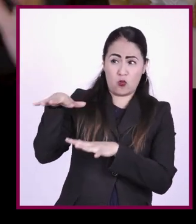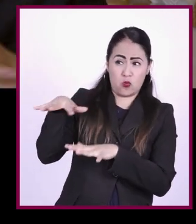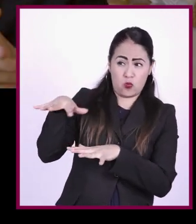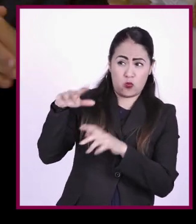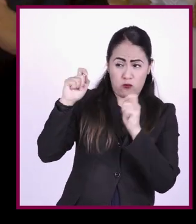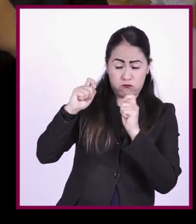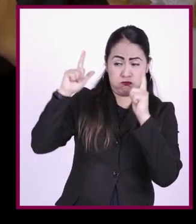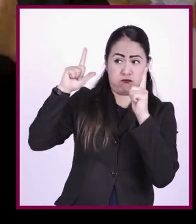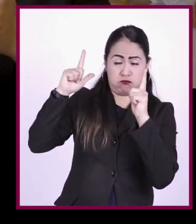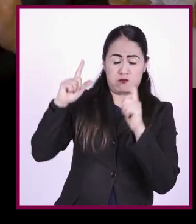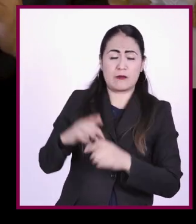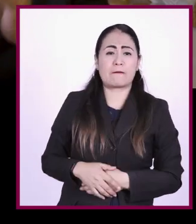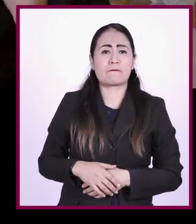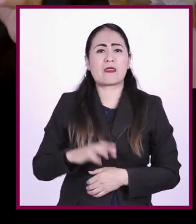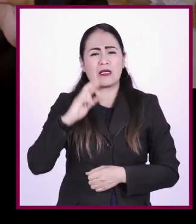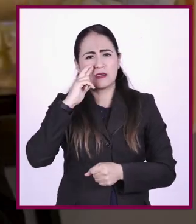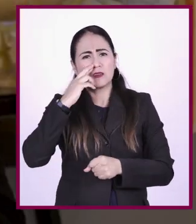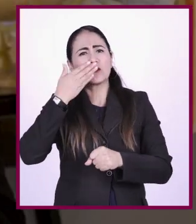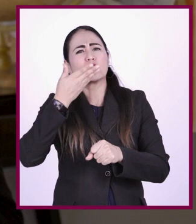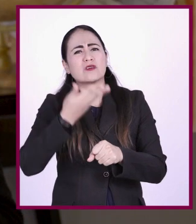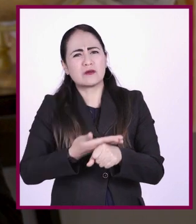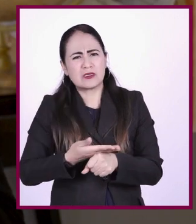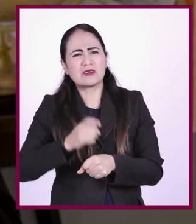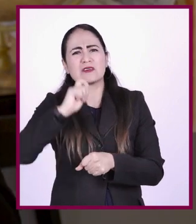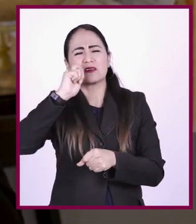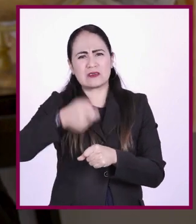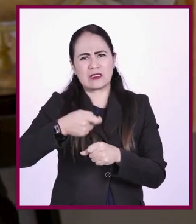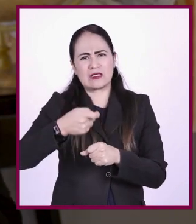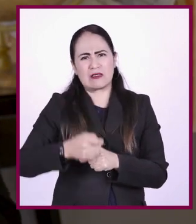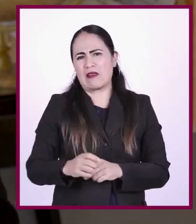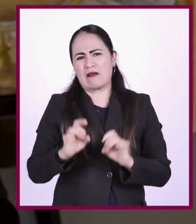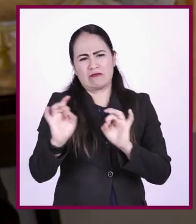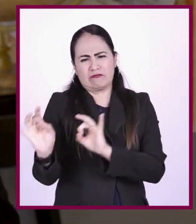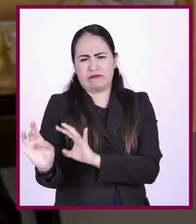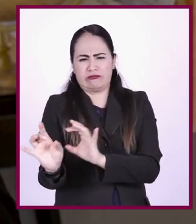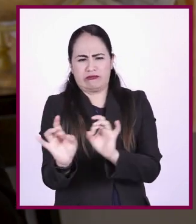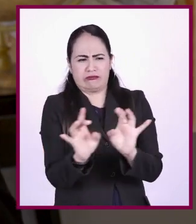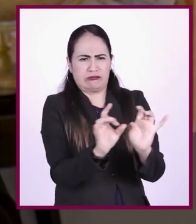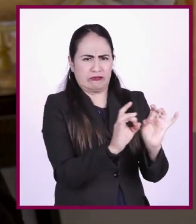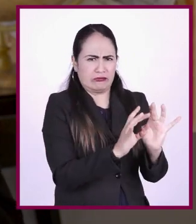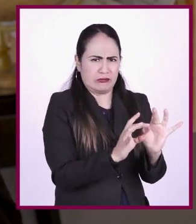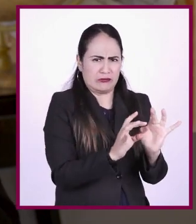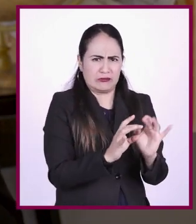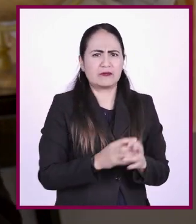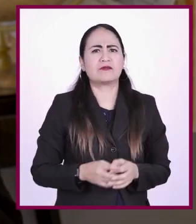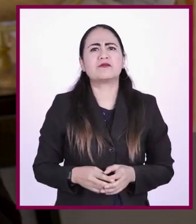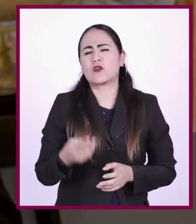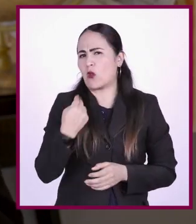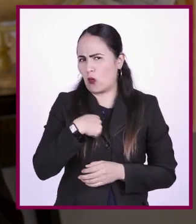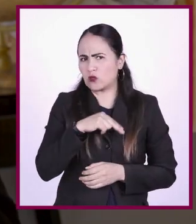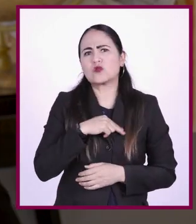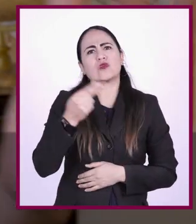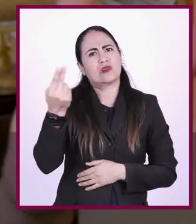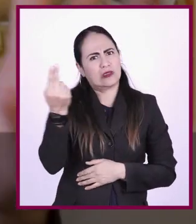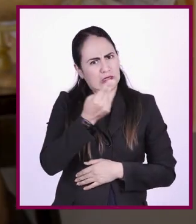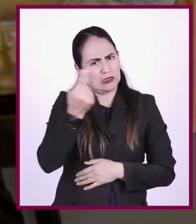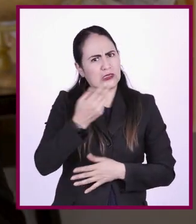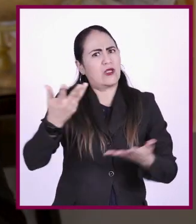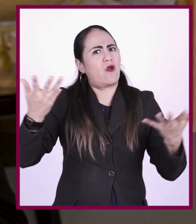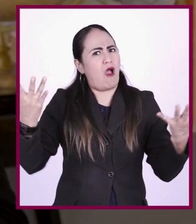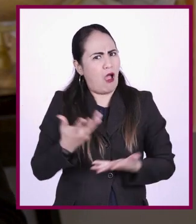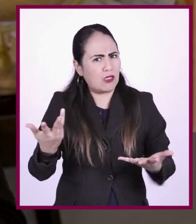admiro mucho, me dijo que la responsabilidad es la capacidad de responder ante situaciones en las que nos toca